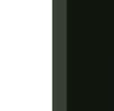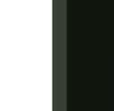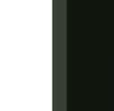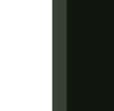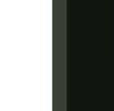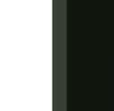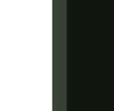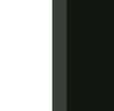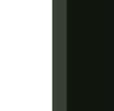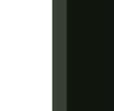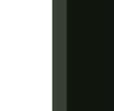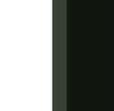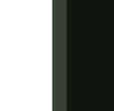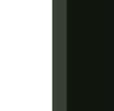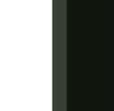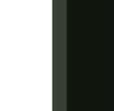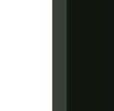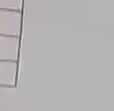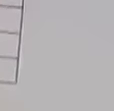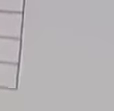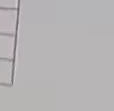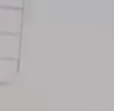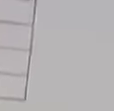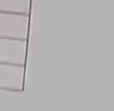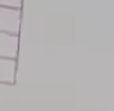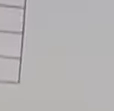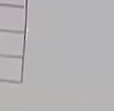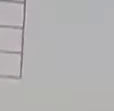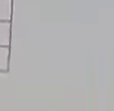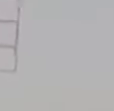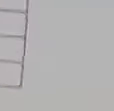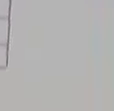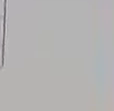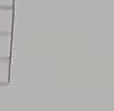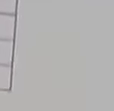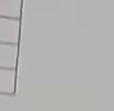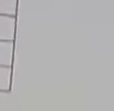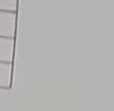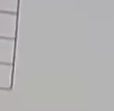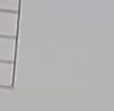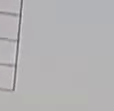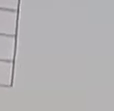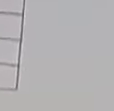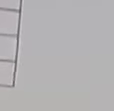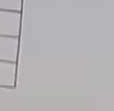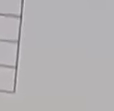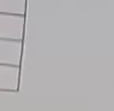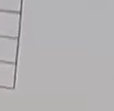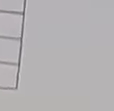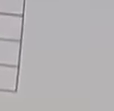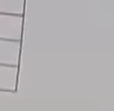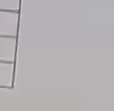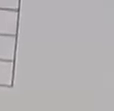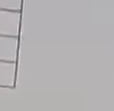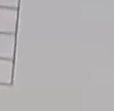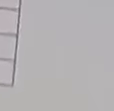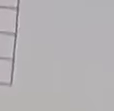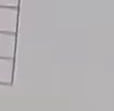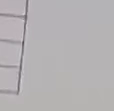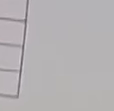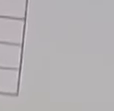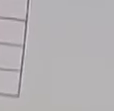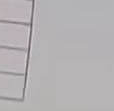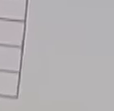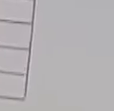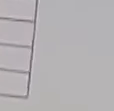alemanes y los barcos ingleses y norteamericanos se apostaron en las costas de la guaira mientras que todo el pueblo de Caracas y de la Guay